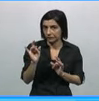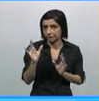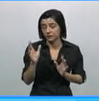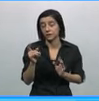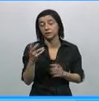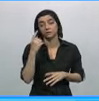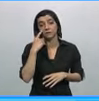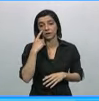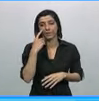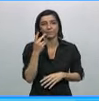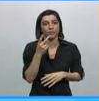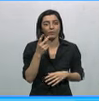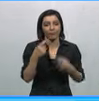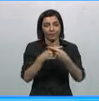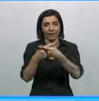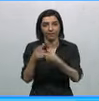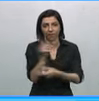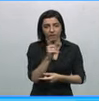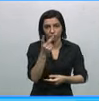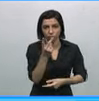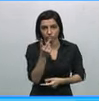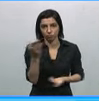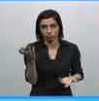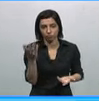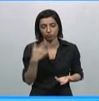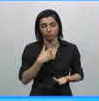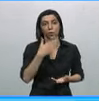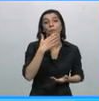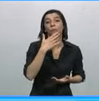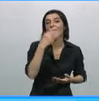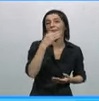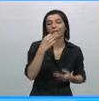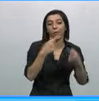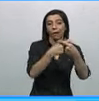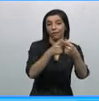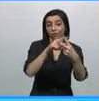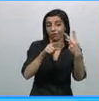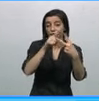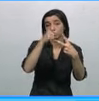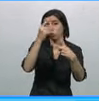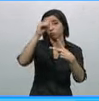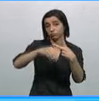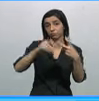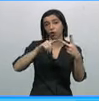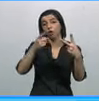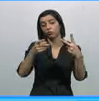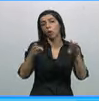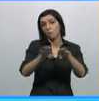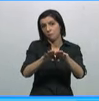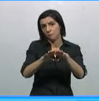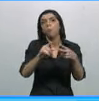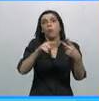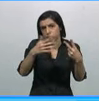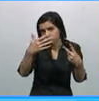Son realmente 2 partidos de diferencia. Tener 4 puntos, Boca tendría que perder uno y empatar otro, cosa que lo puede hacer. Sí, sí. Obviamente,